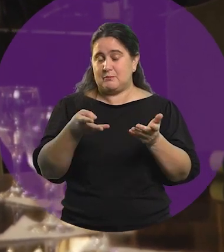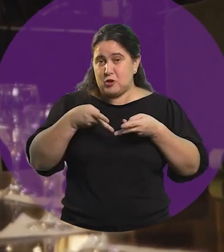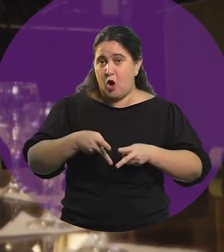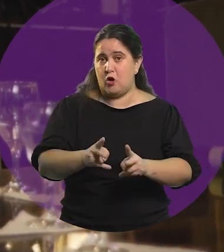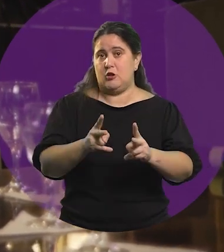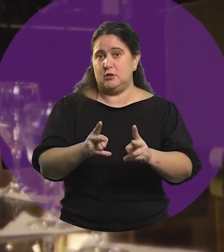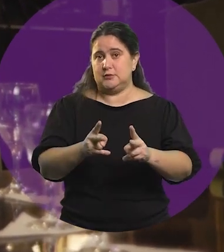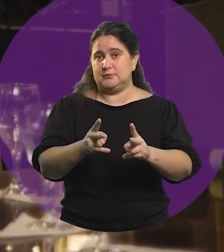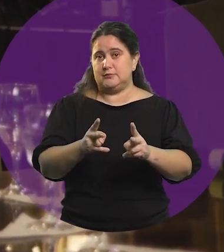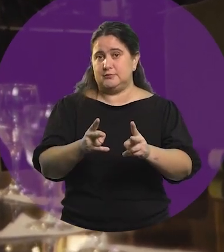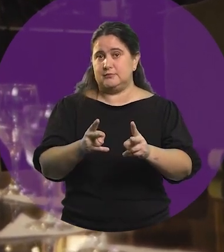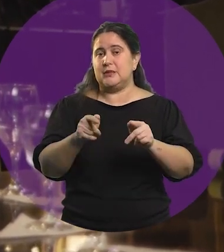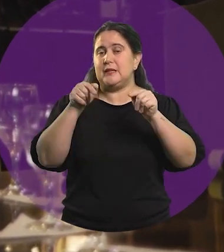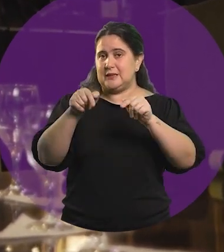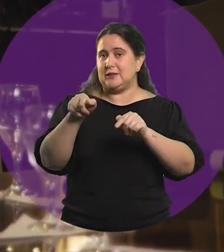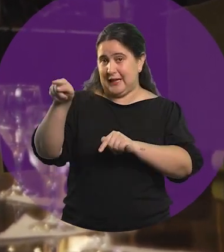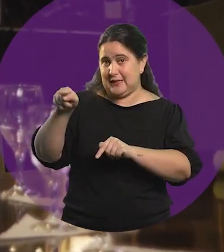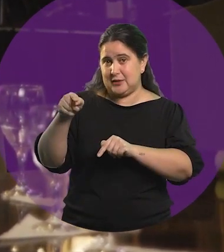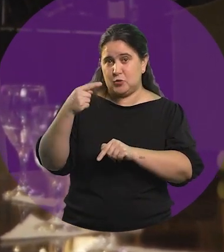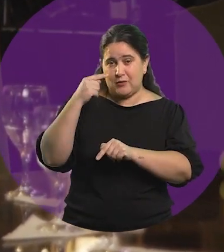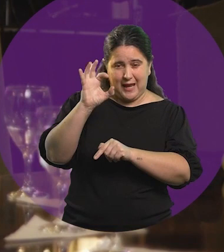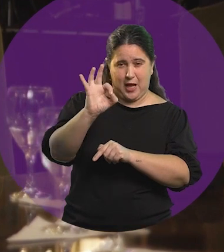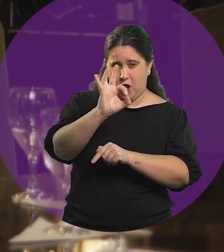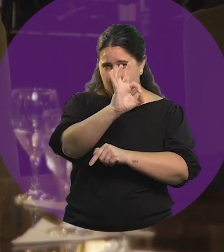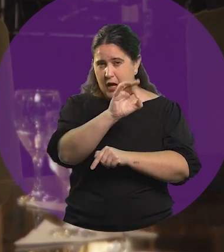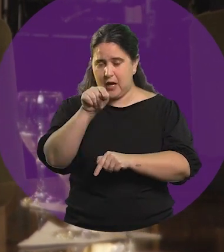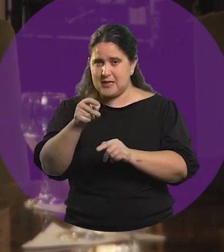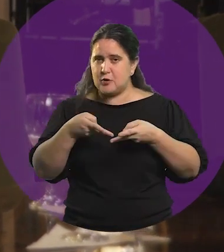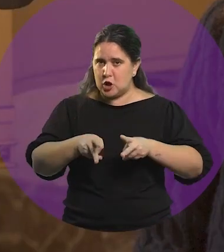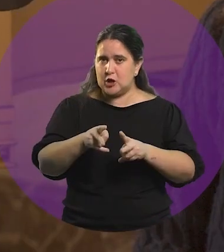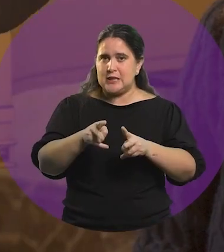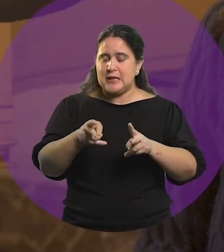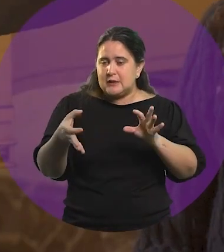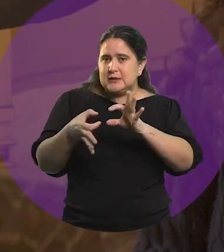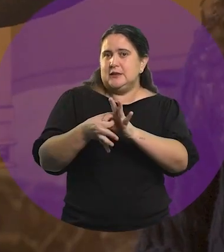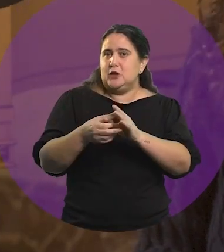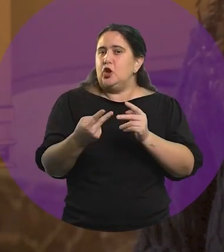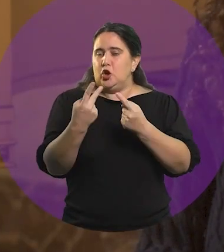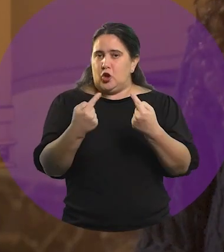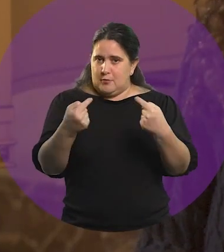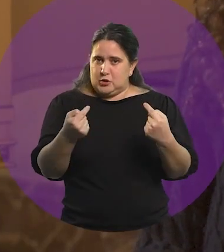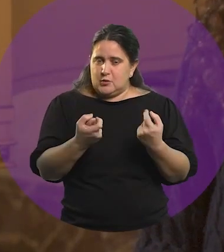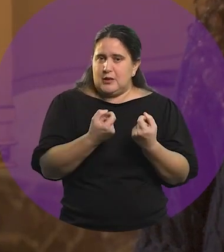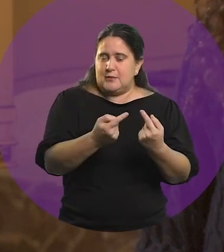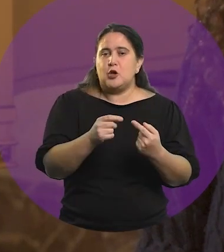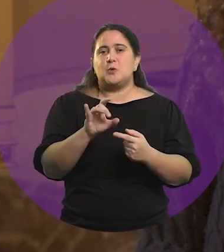la metodología, ¿sí? Que es lo que está ahí en los redondelitos, con los 2 dispositivos que analizamos, los 15 programas y las